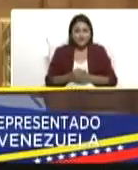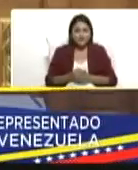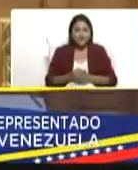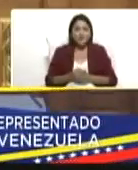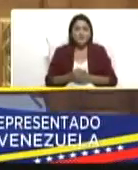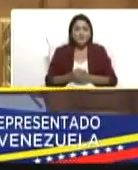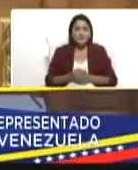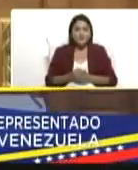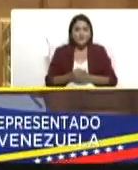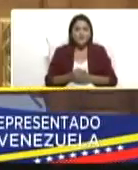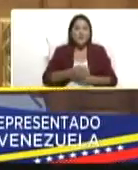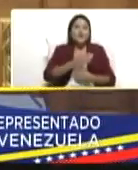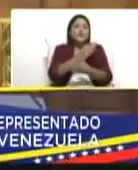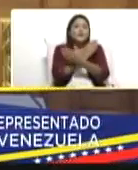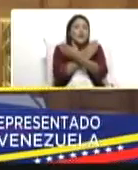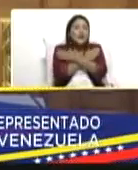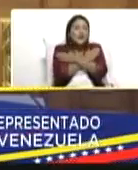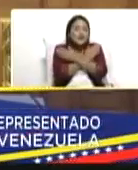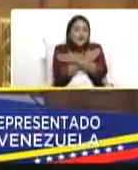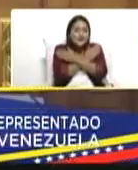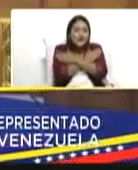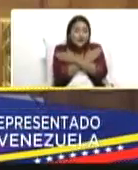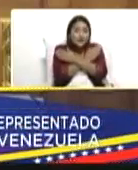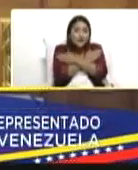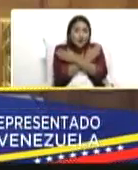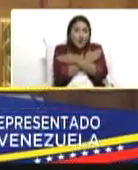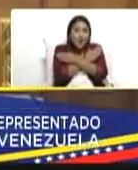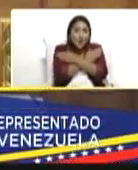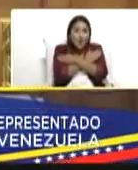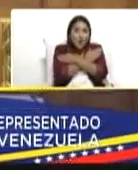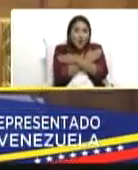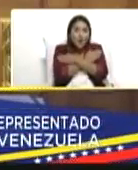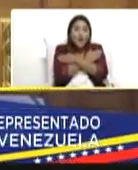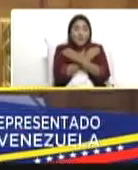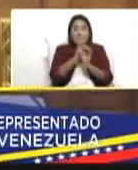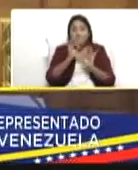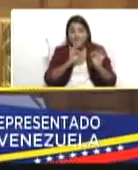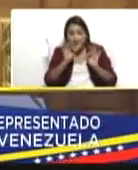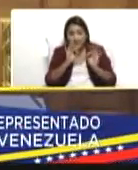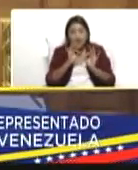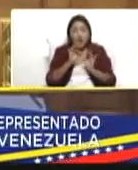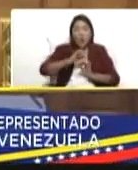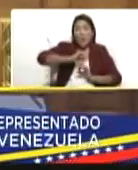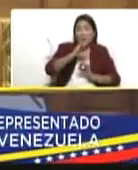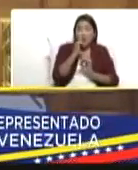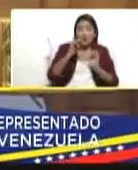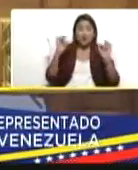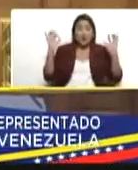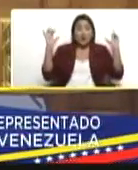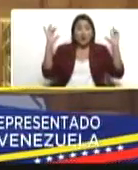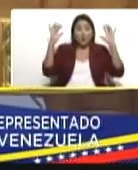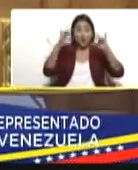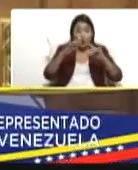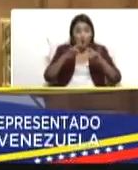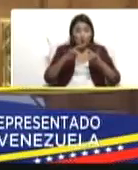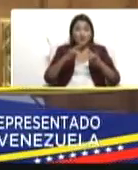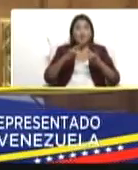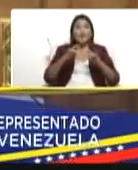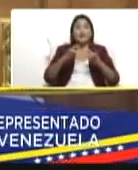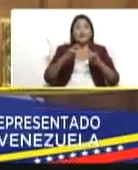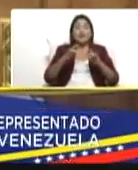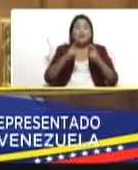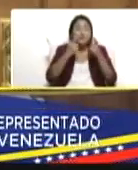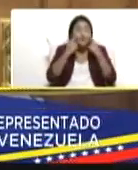gobernador lo felicito verdaderamente el despliegue policial el despliegue de